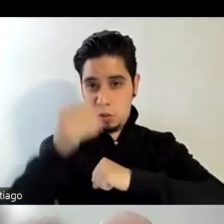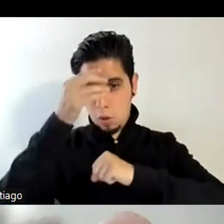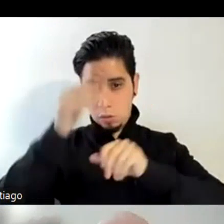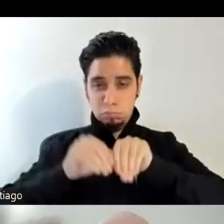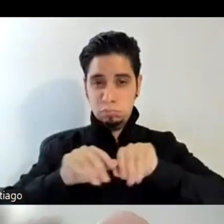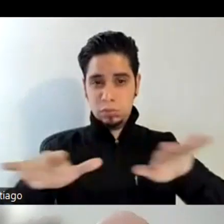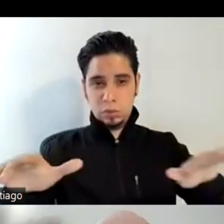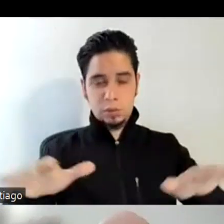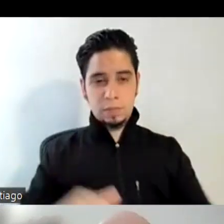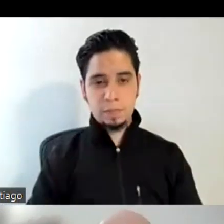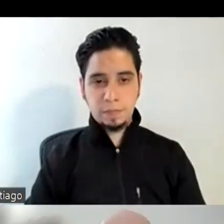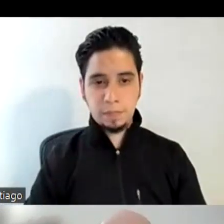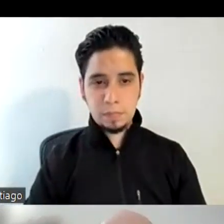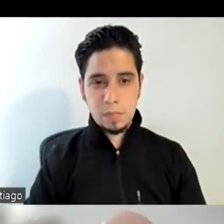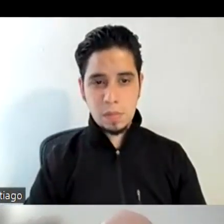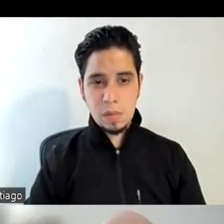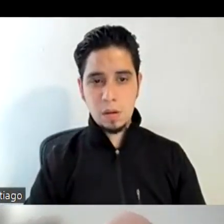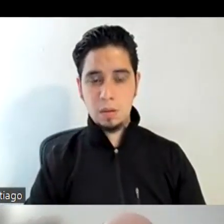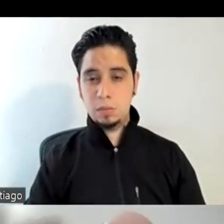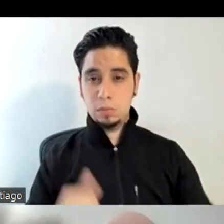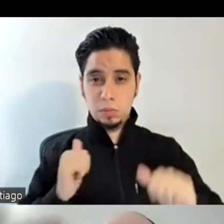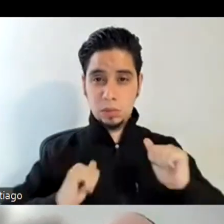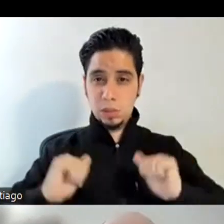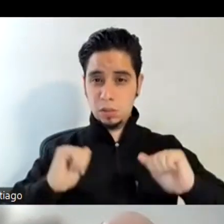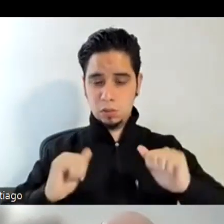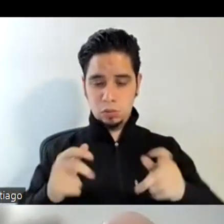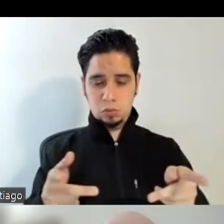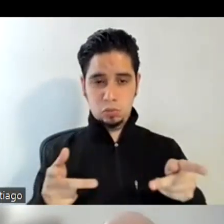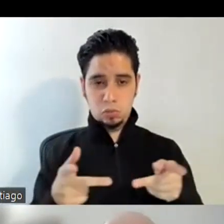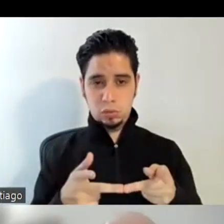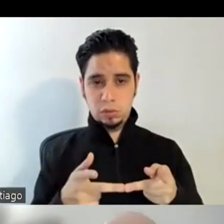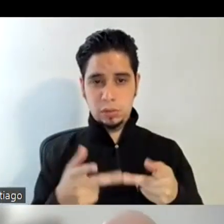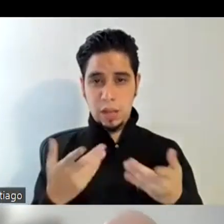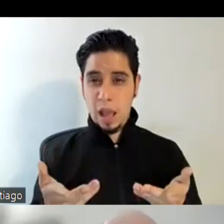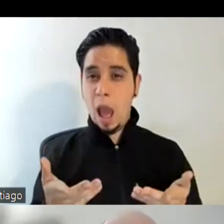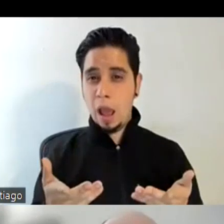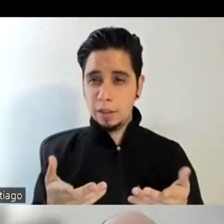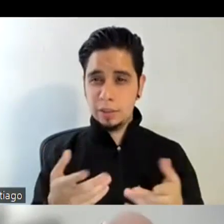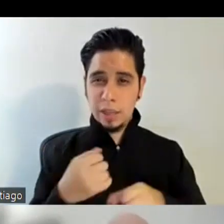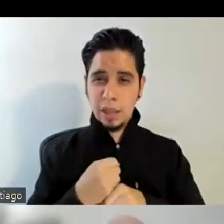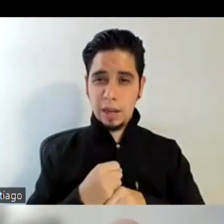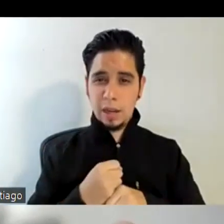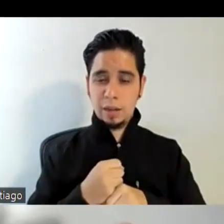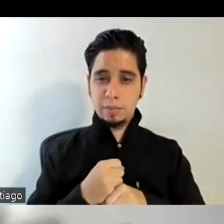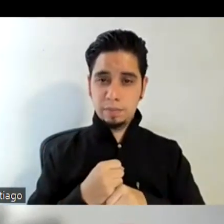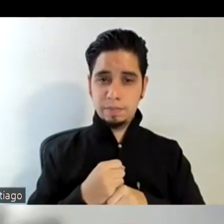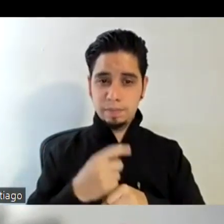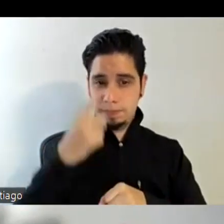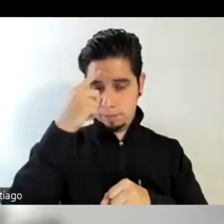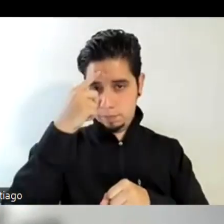estamos olvidando que el teatro es un lugar donde se genera conocimiento, se